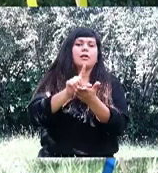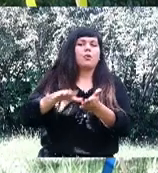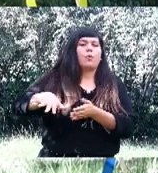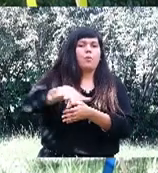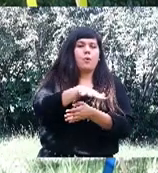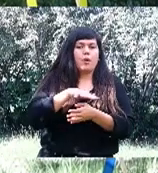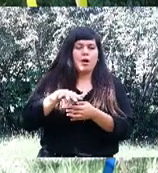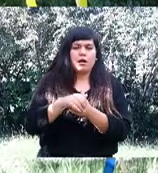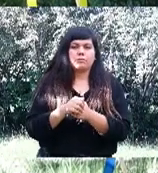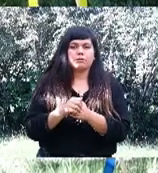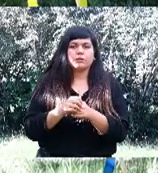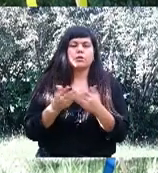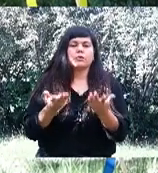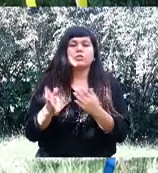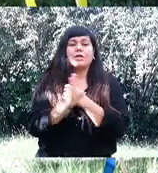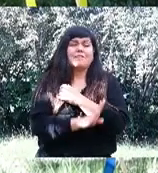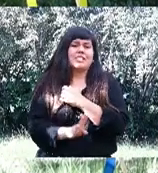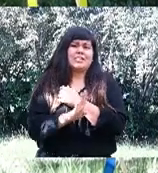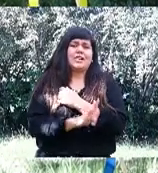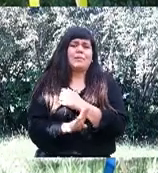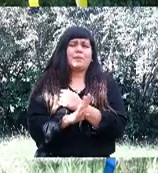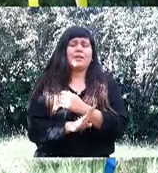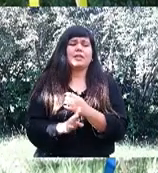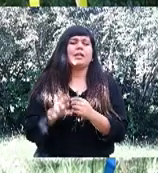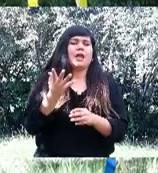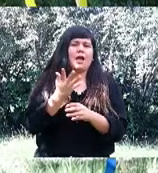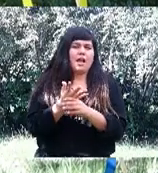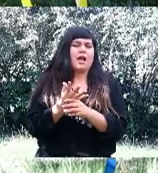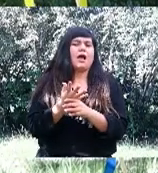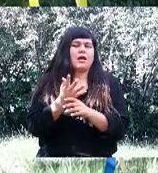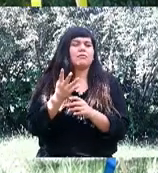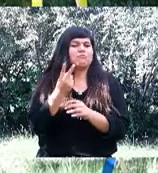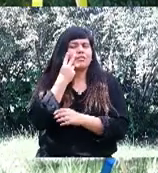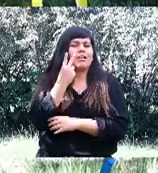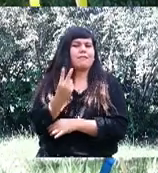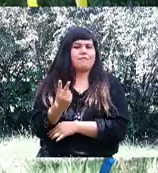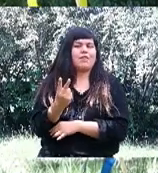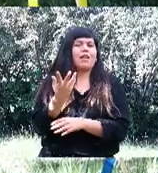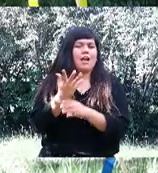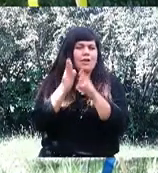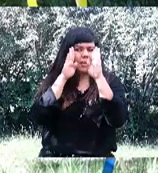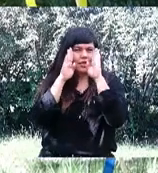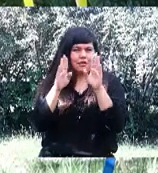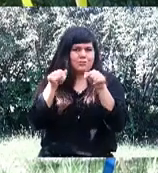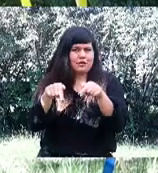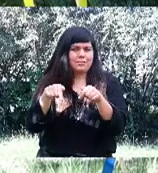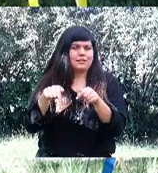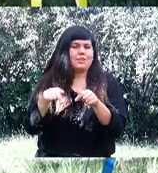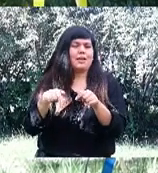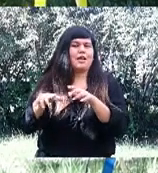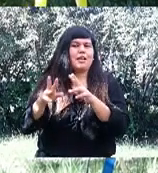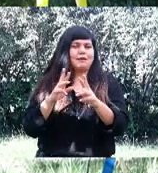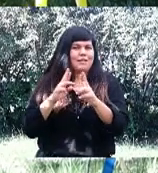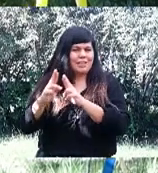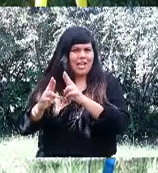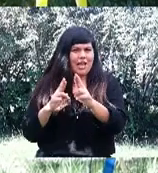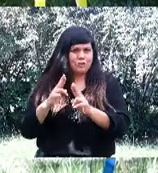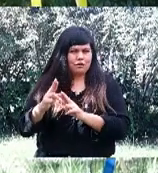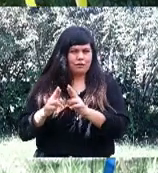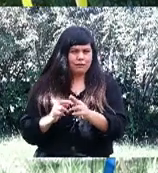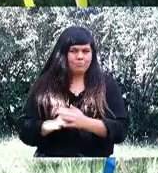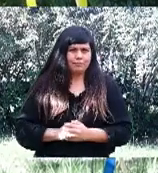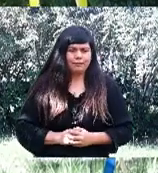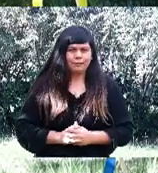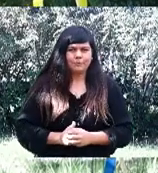entonces básicamente obviamente Había algo que ver ahí había algo que a lo que poner la atención eh Dale Max